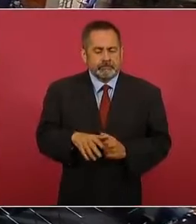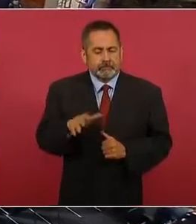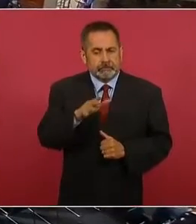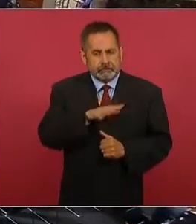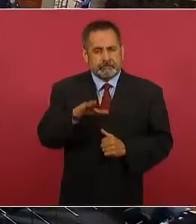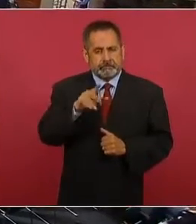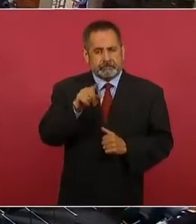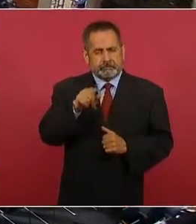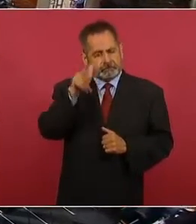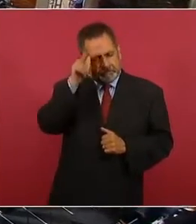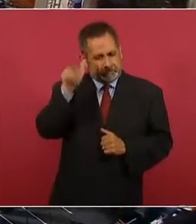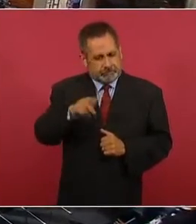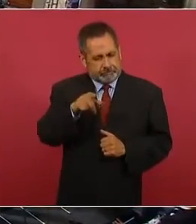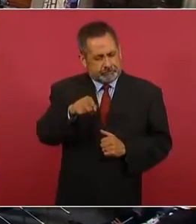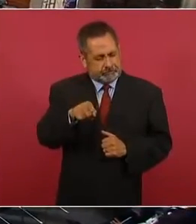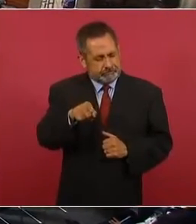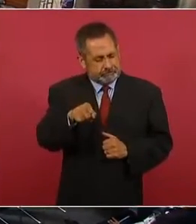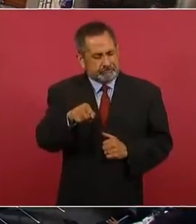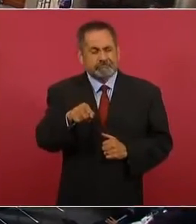sorprendente.